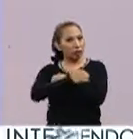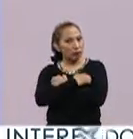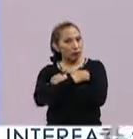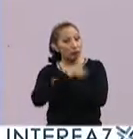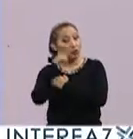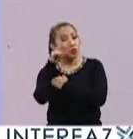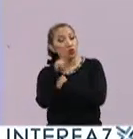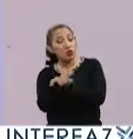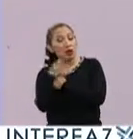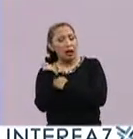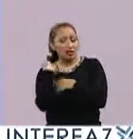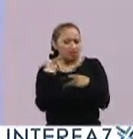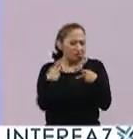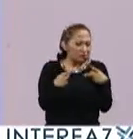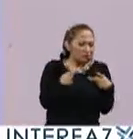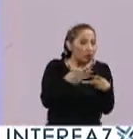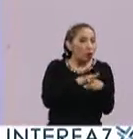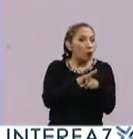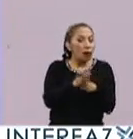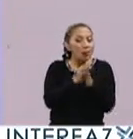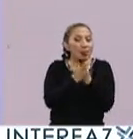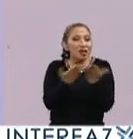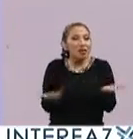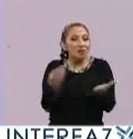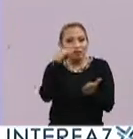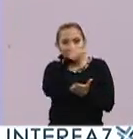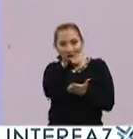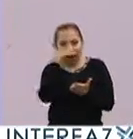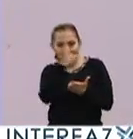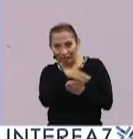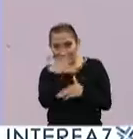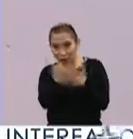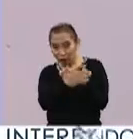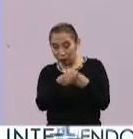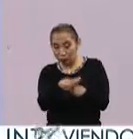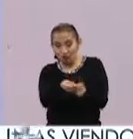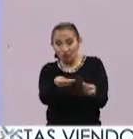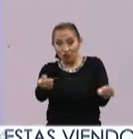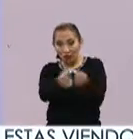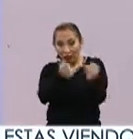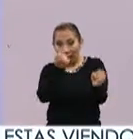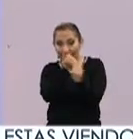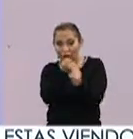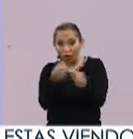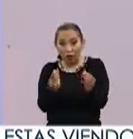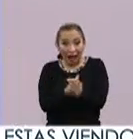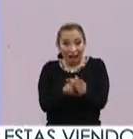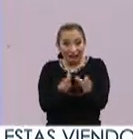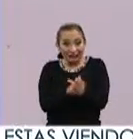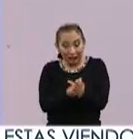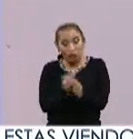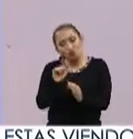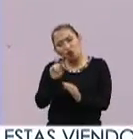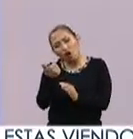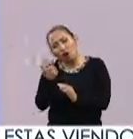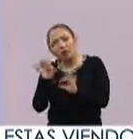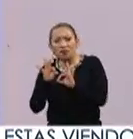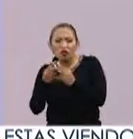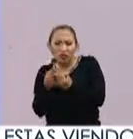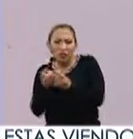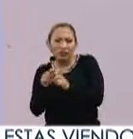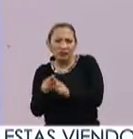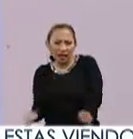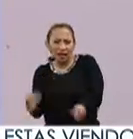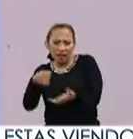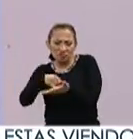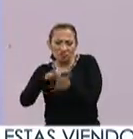educativas, y una de las estrategias son los libros de texto gratuito que serán entregados en el próximo ciclo escolar u otro tipo de